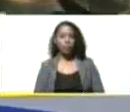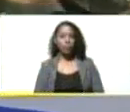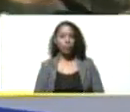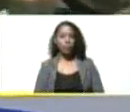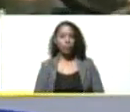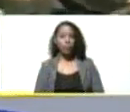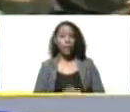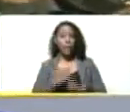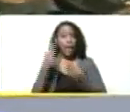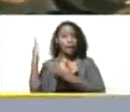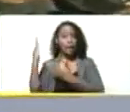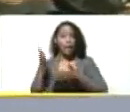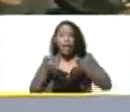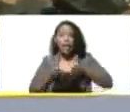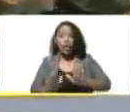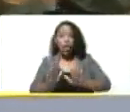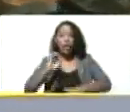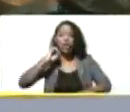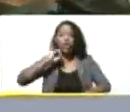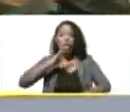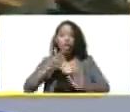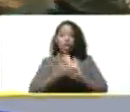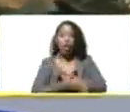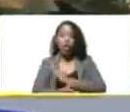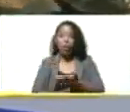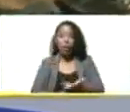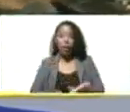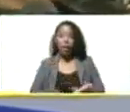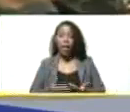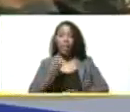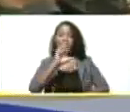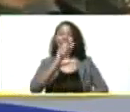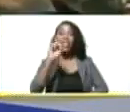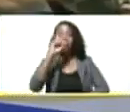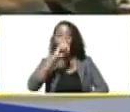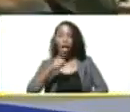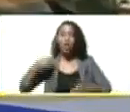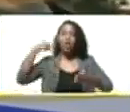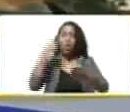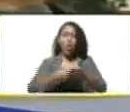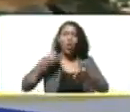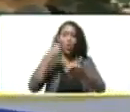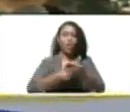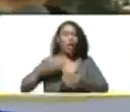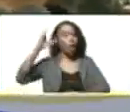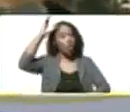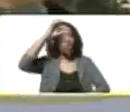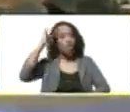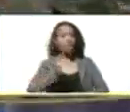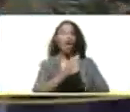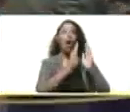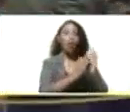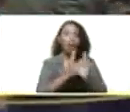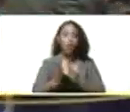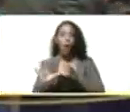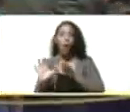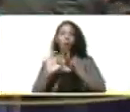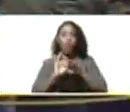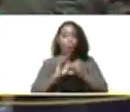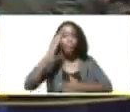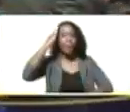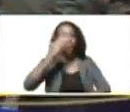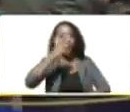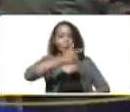Y así nació esta historia de 30 años de lucha, de conciencia, de organización, de unión